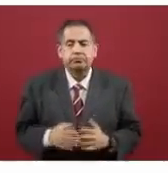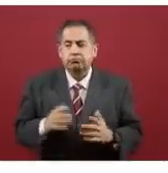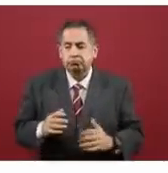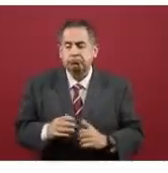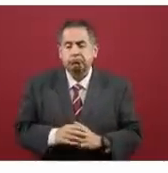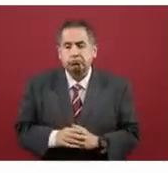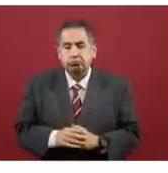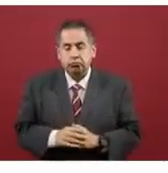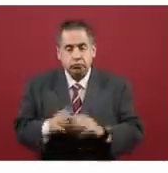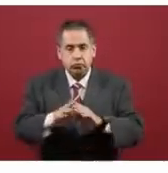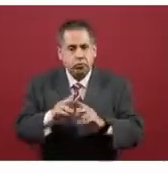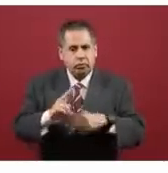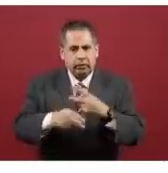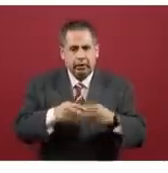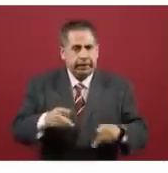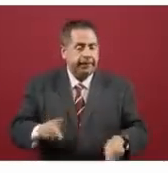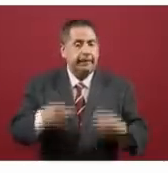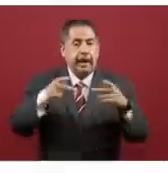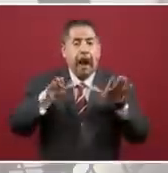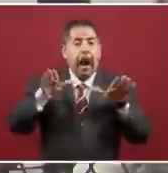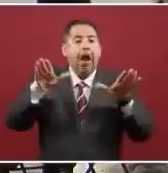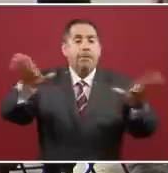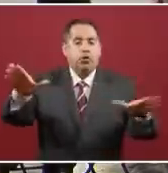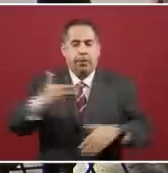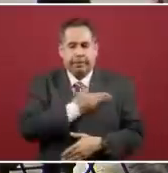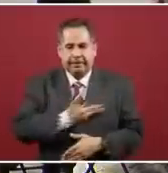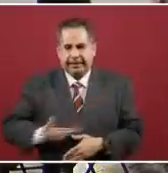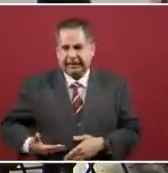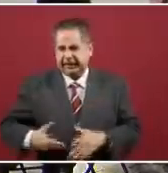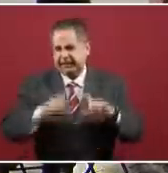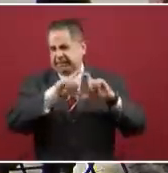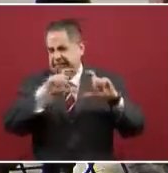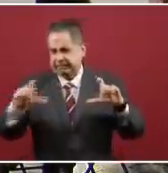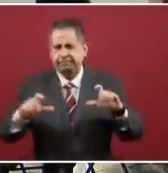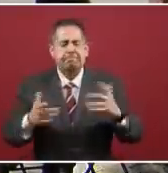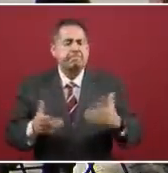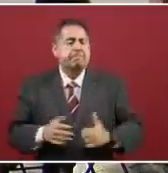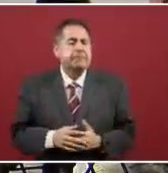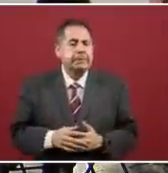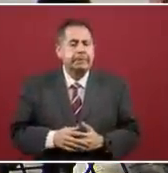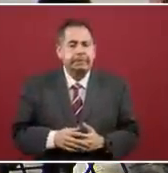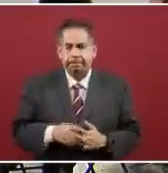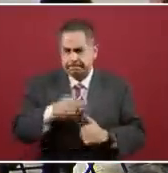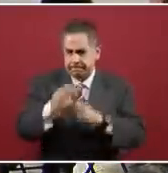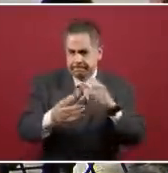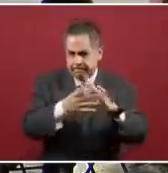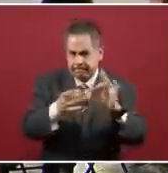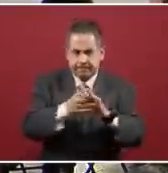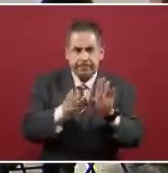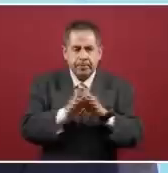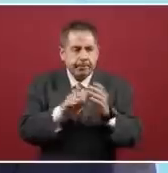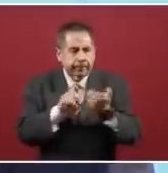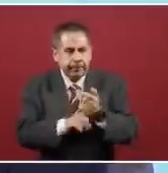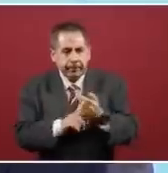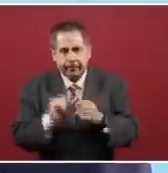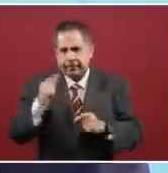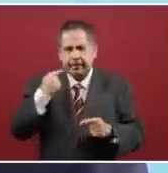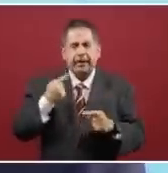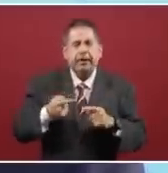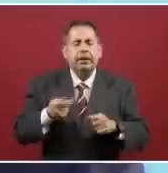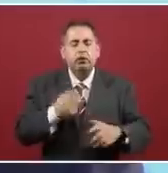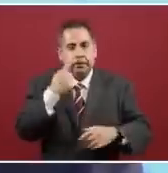al proceso de venta del avión presidencial, quisiera recorrer algunas de las acciones principales que hemos logrado en los últimos